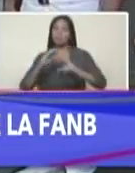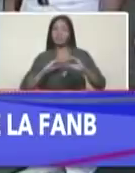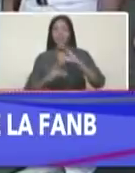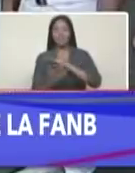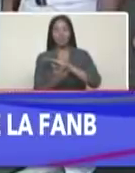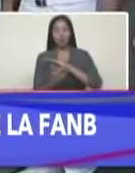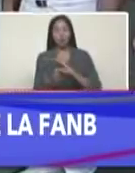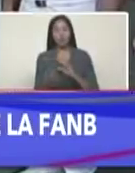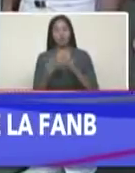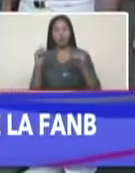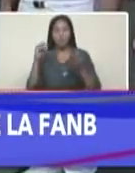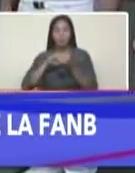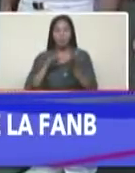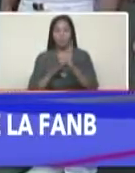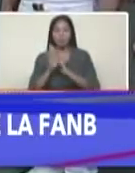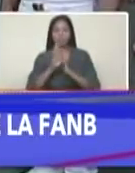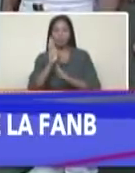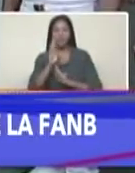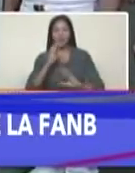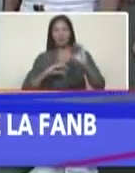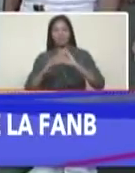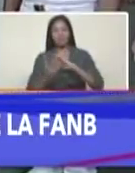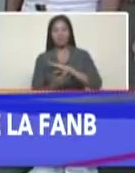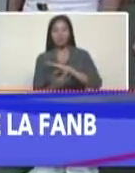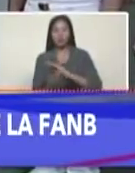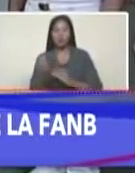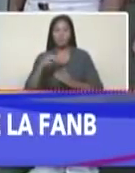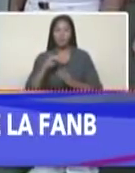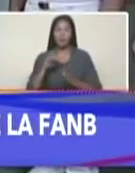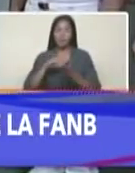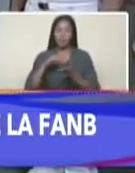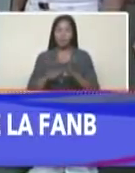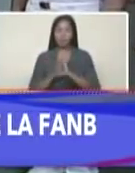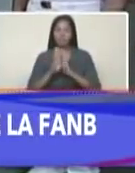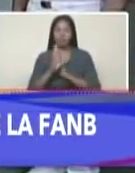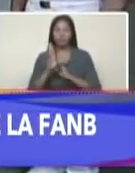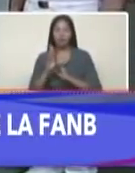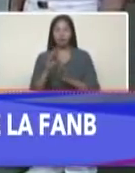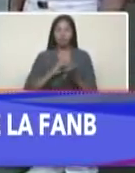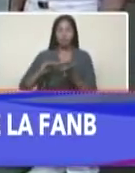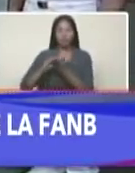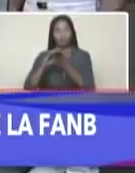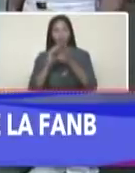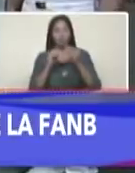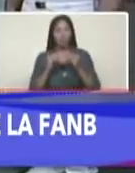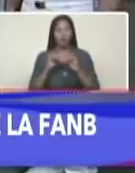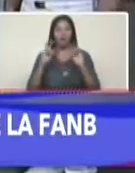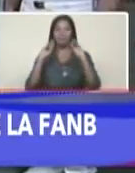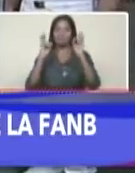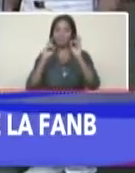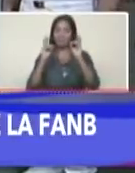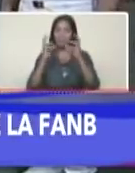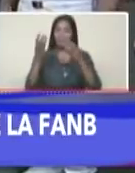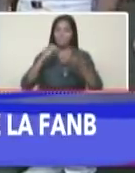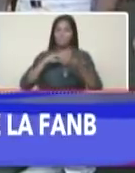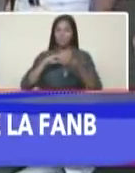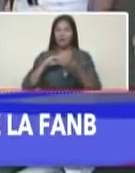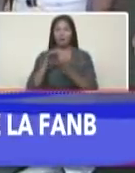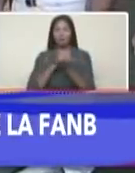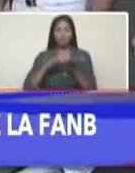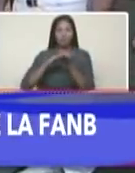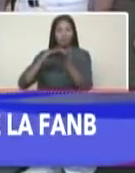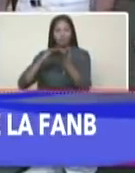al desarrollo. La ciencia y la tecnología aplicada a la resolución de temas, a la resolución de